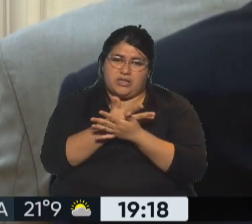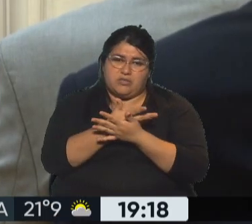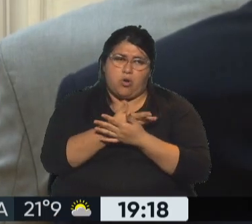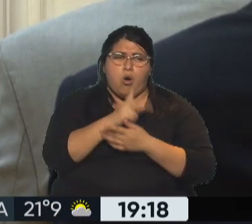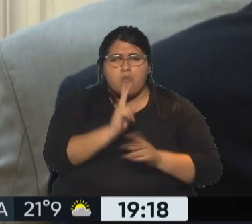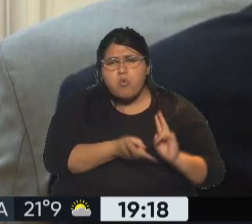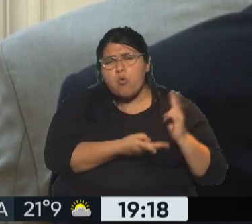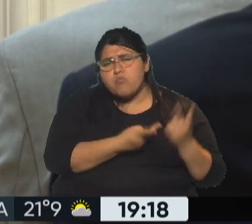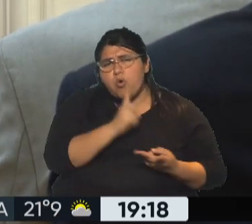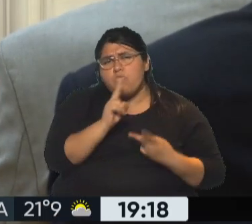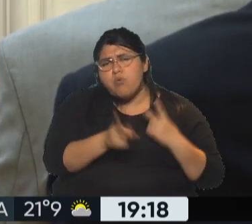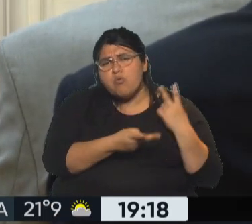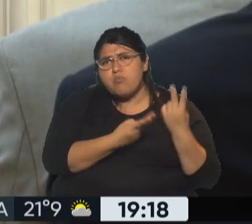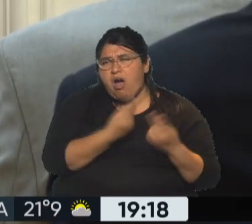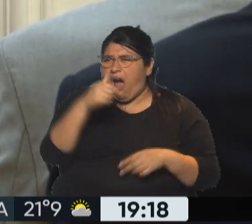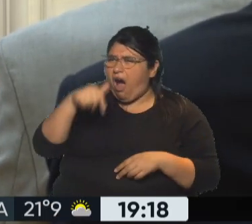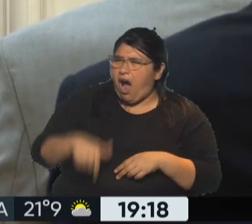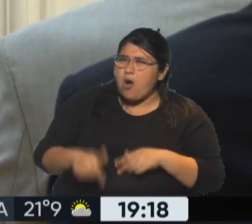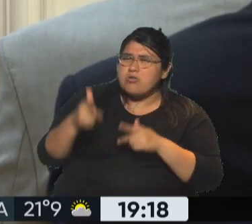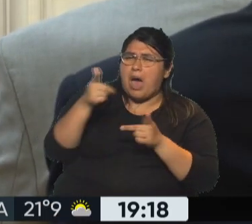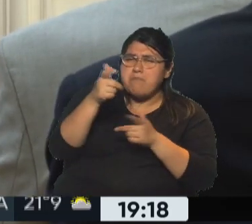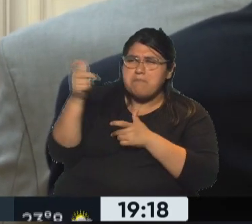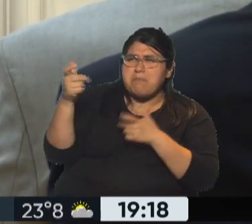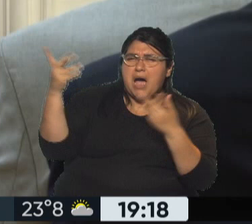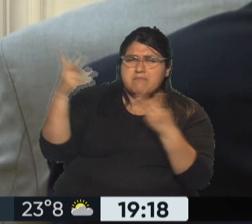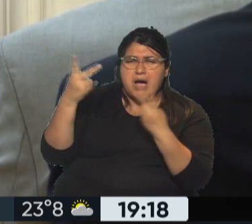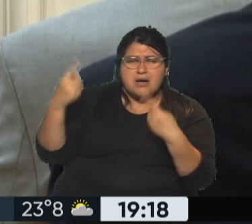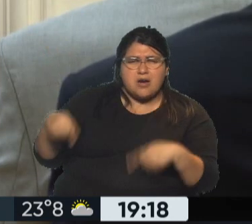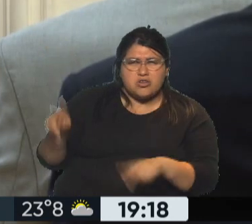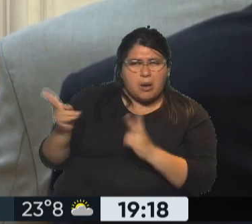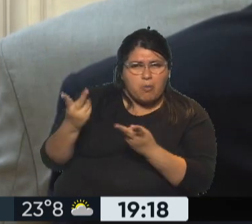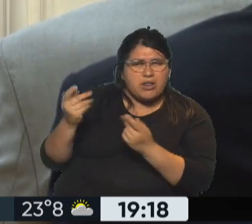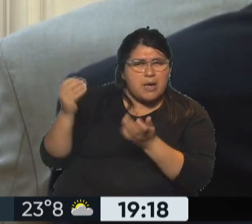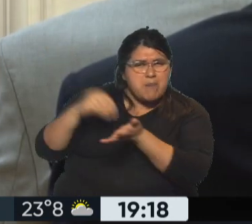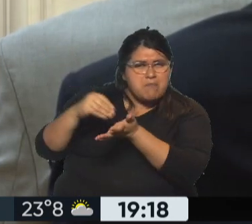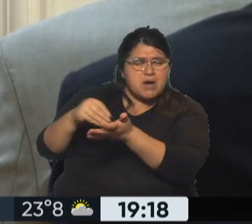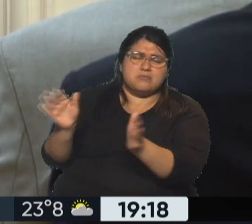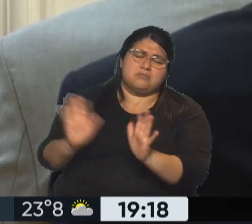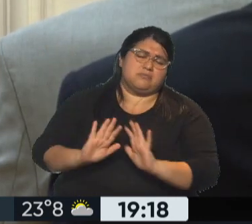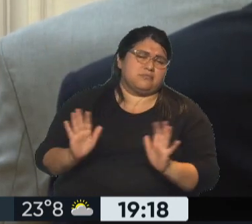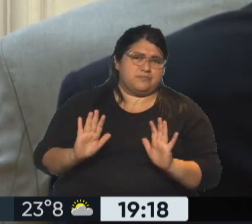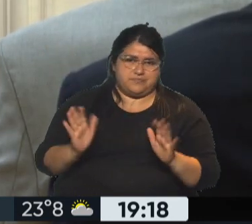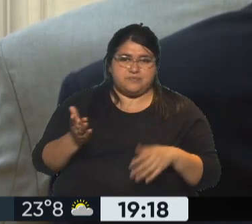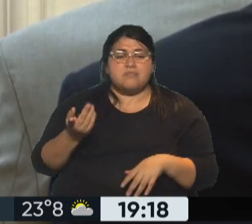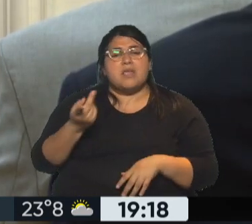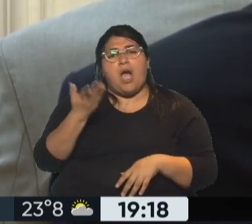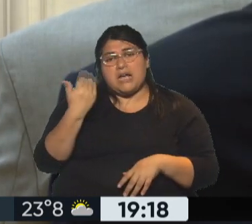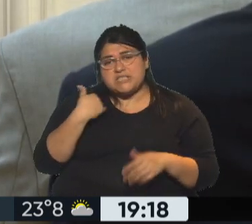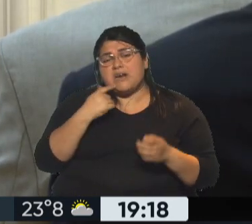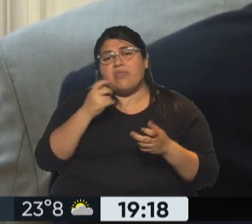por un virus, sino por las balas o los bombardeos de ejércitos. Como dije